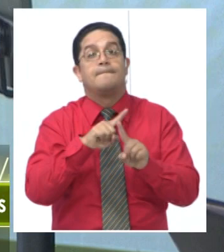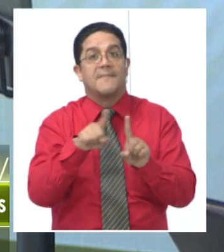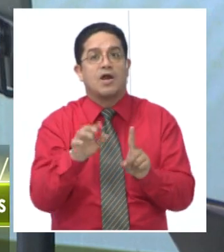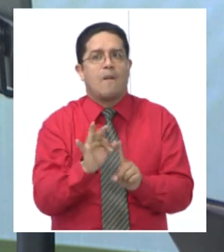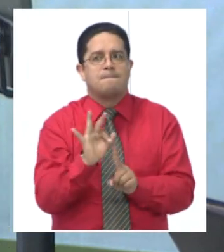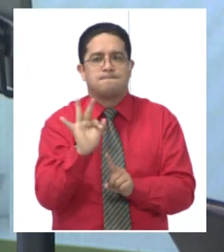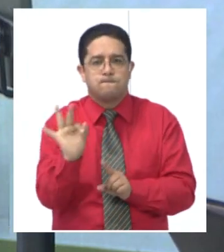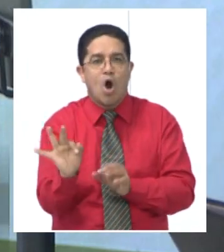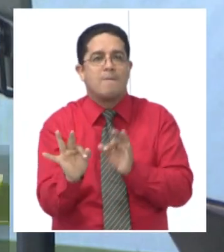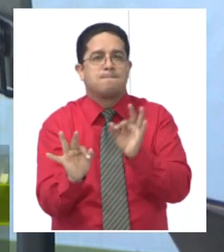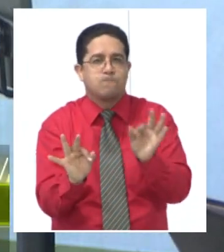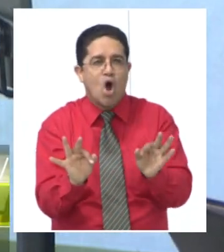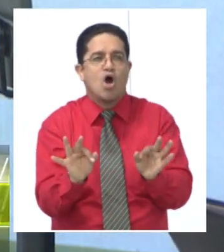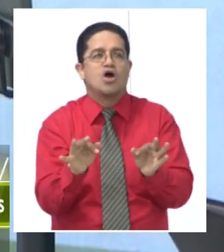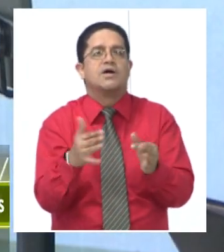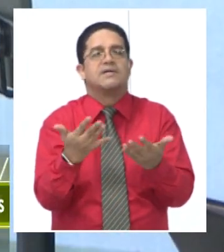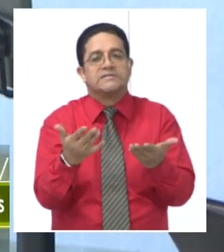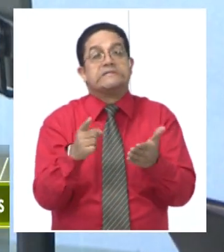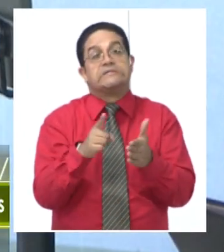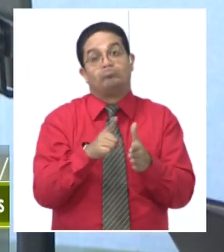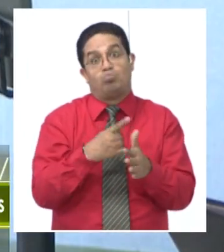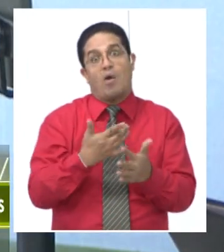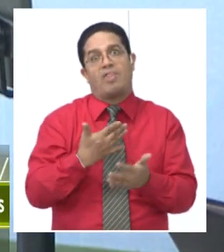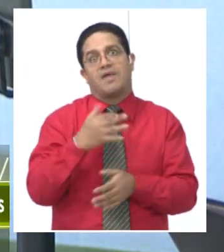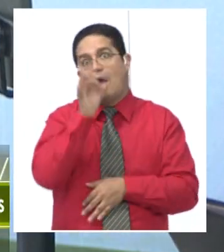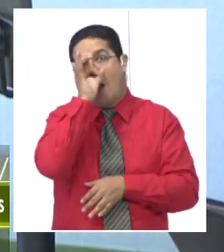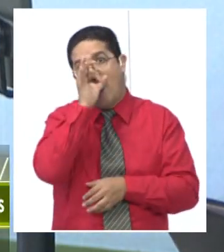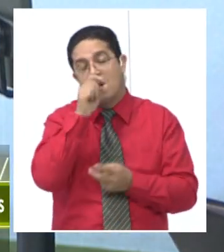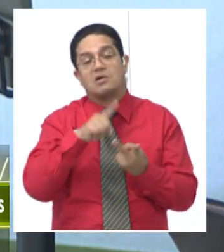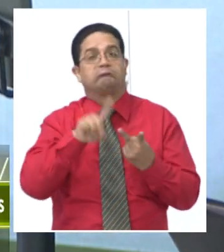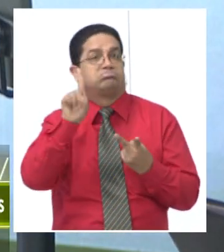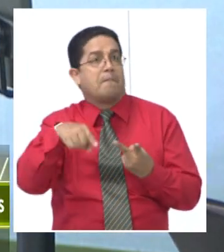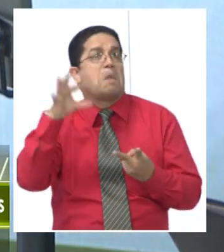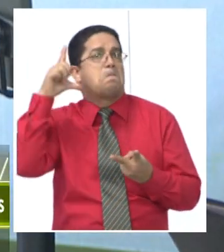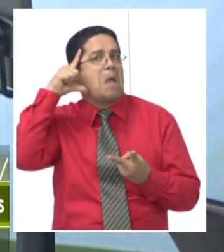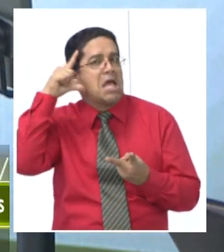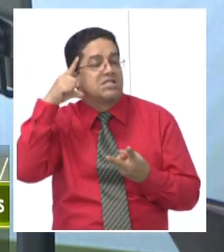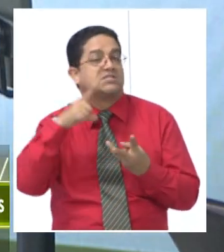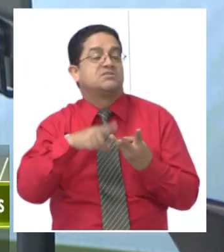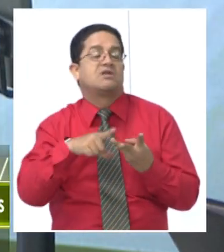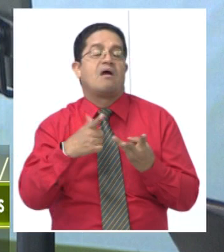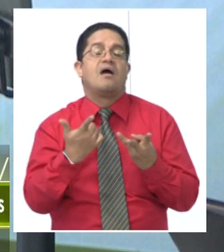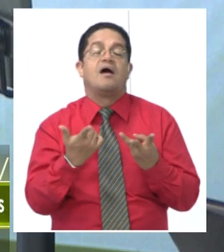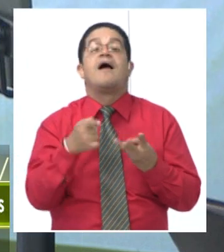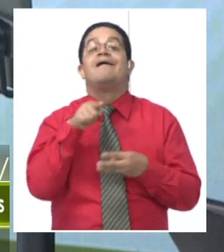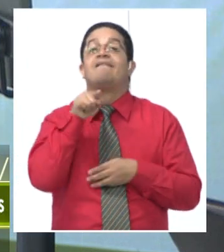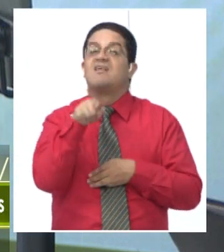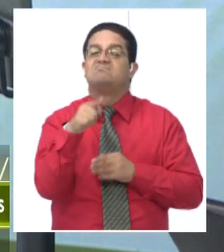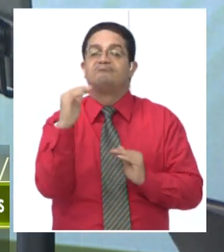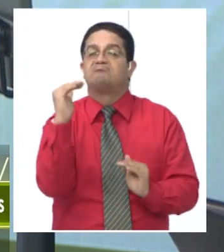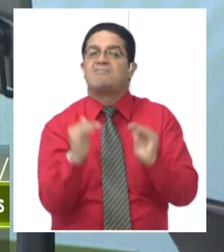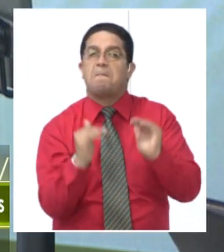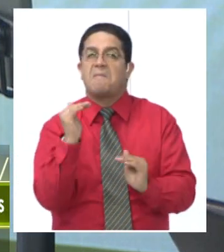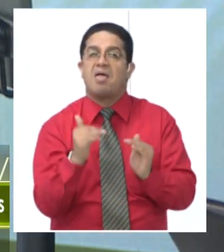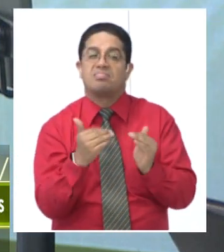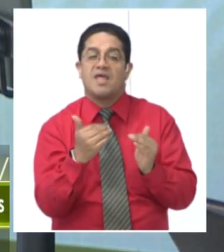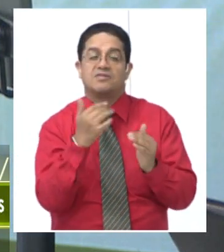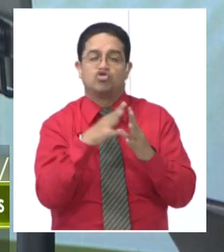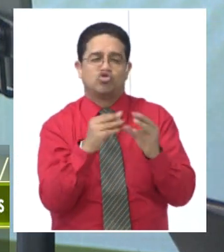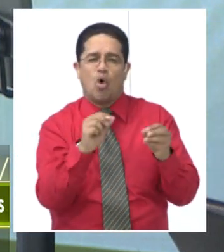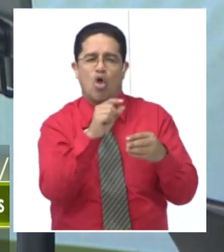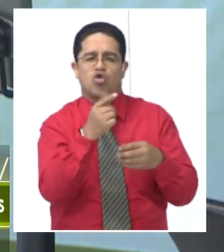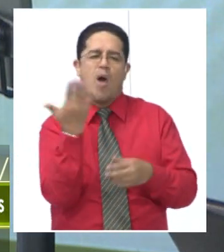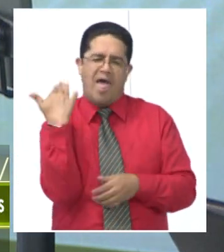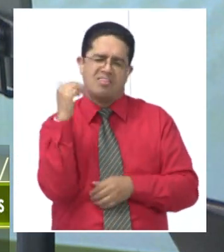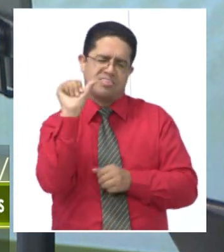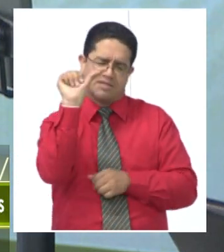las células por continuidad y puede llegar al ano, puede llegar a la vagina, infecta también la vulva, y eso dependerá de estos cofactores que conversábamos